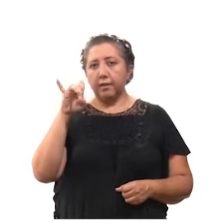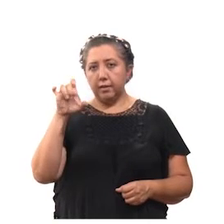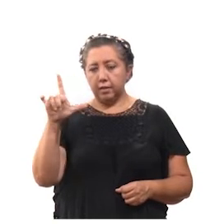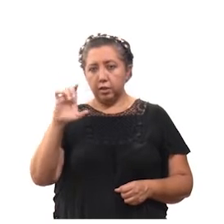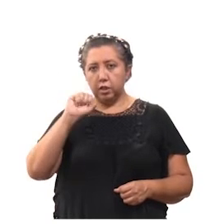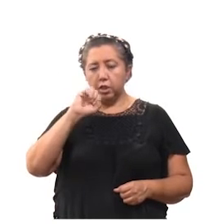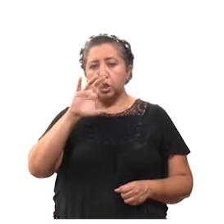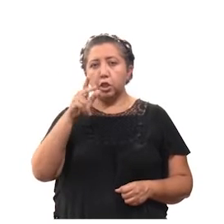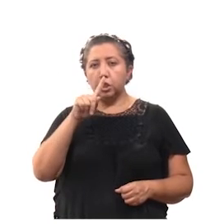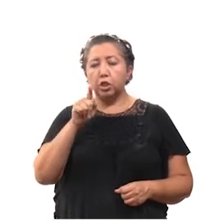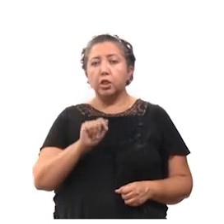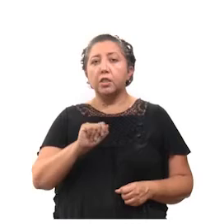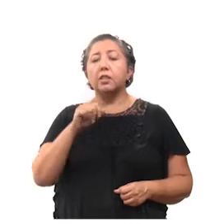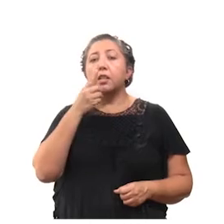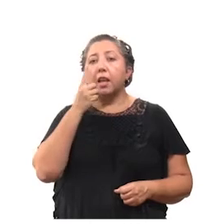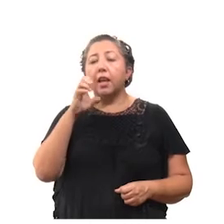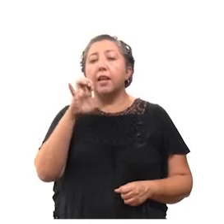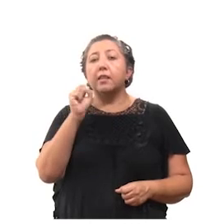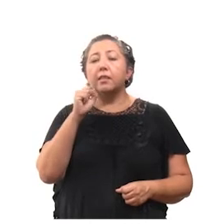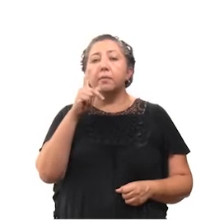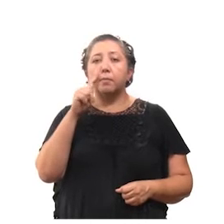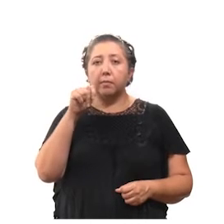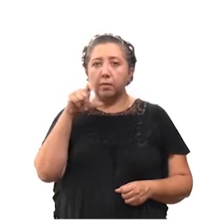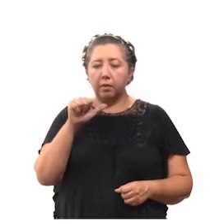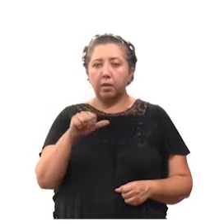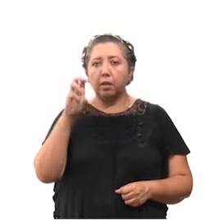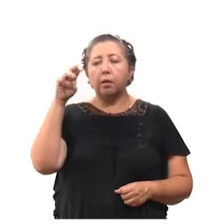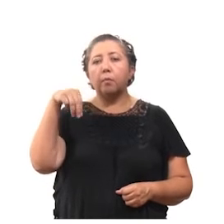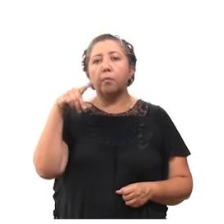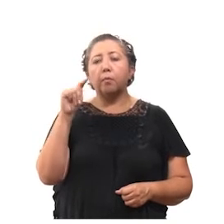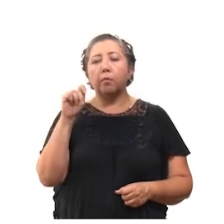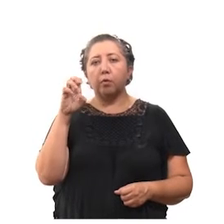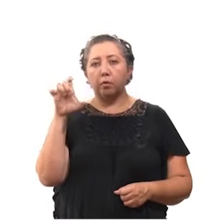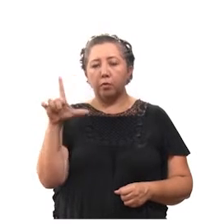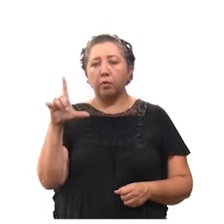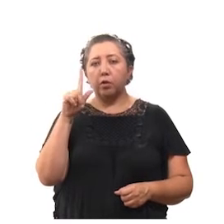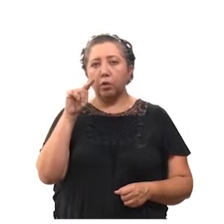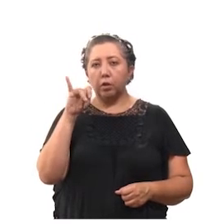Cacalchen, Chiquitzonot, Citás, Espita, Maxcanú, Mutul, Selle, Ticul,